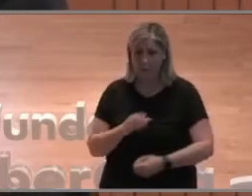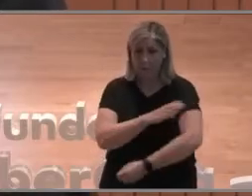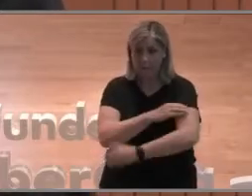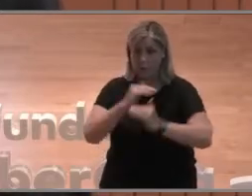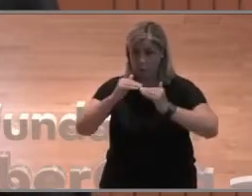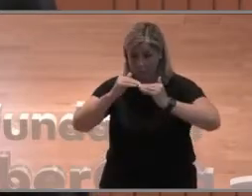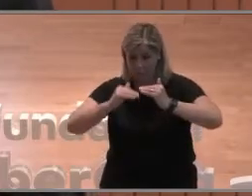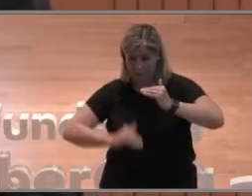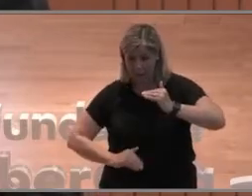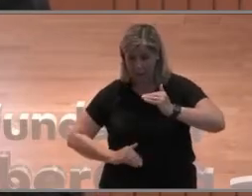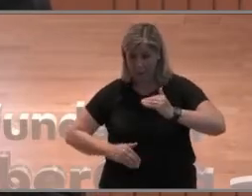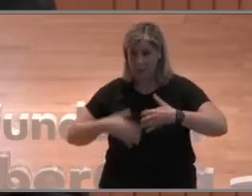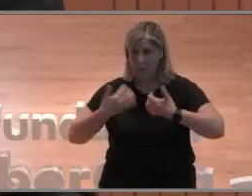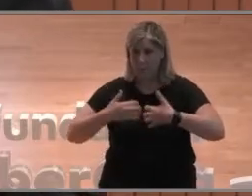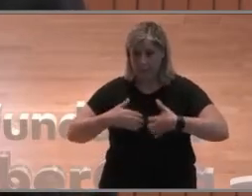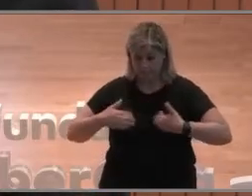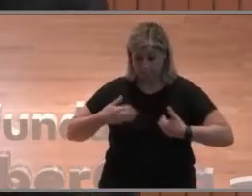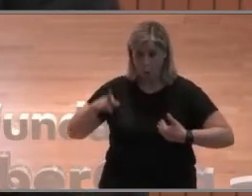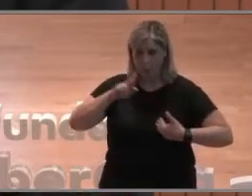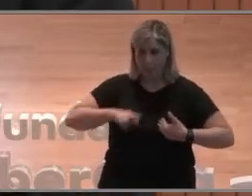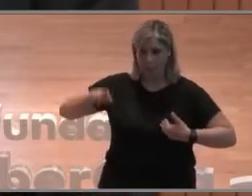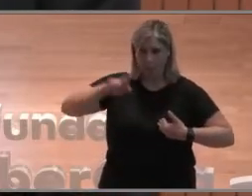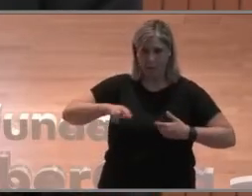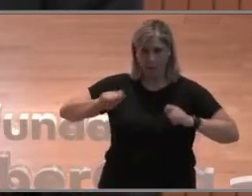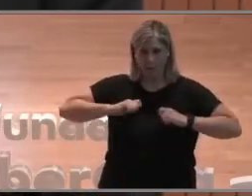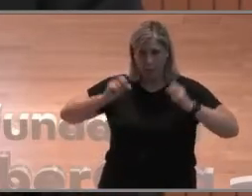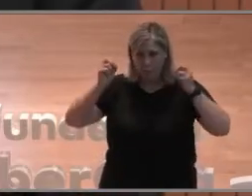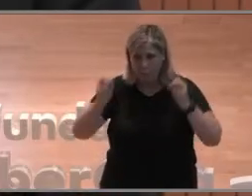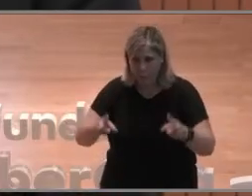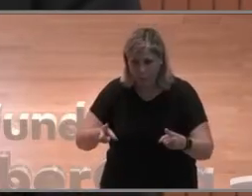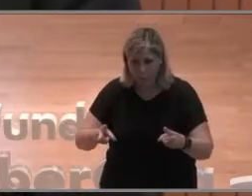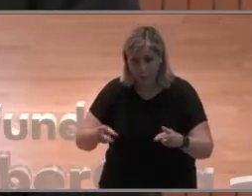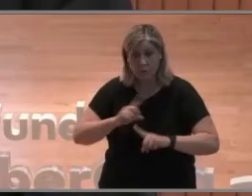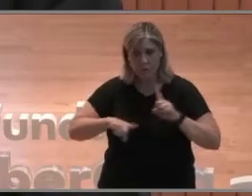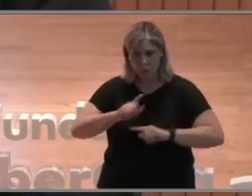esos mecanismos de recuperación los vamos a tener peor y podemos llegar a tener